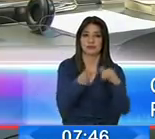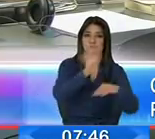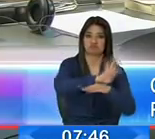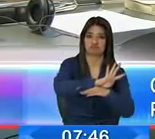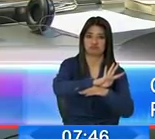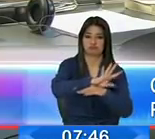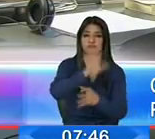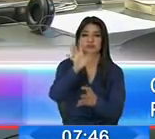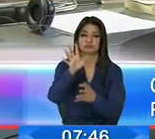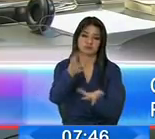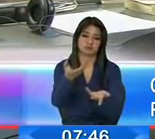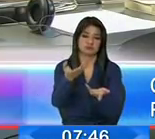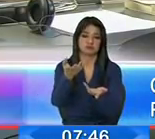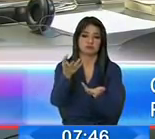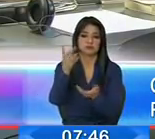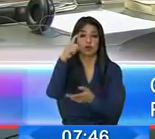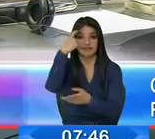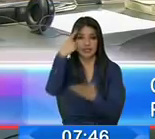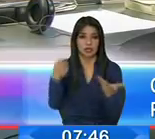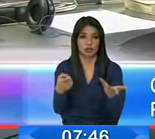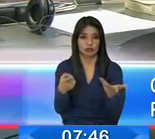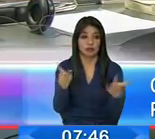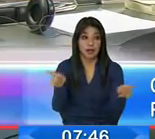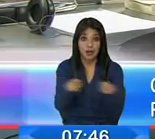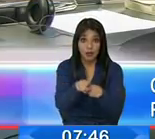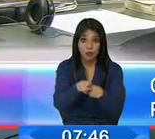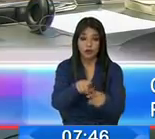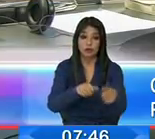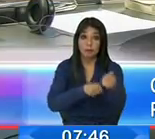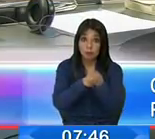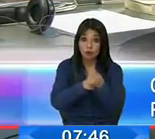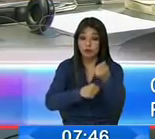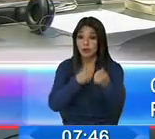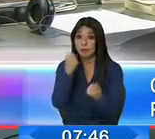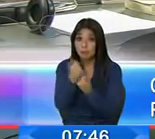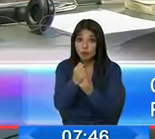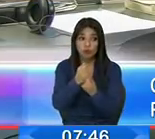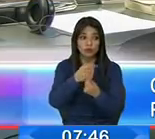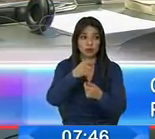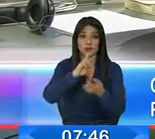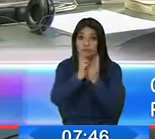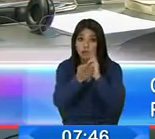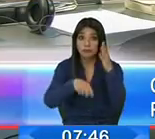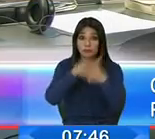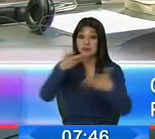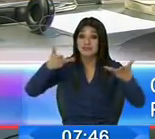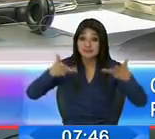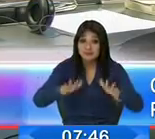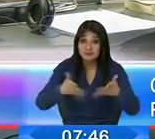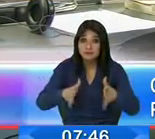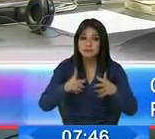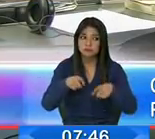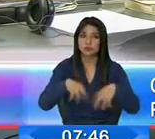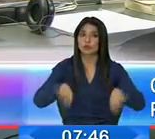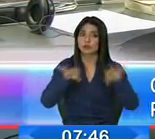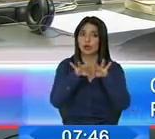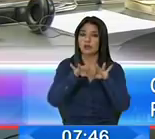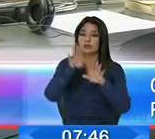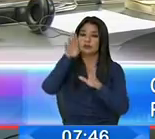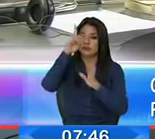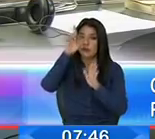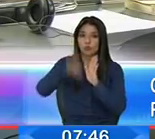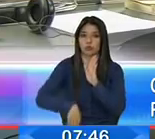el Congreso, y se aprueben las reformas que manda el gobierno, que son importantes para reducir el déficit